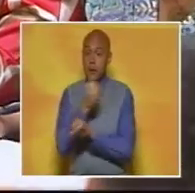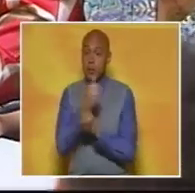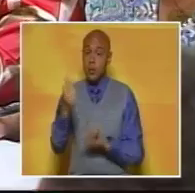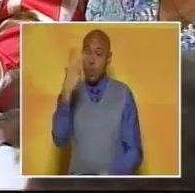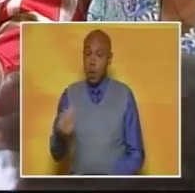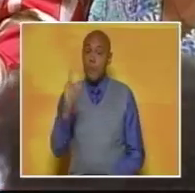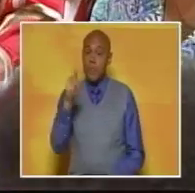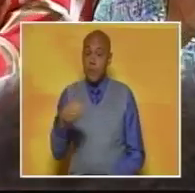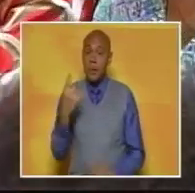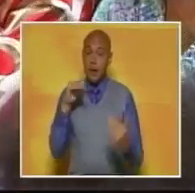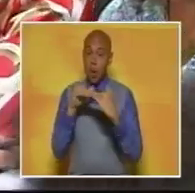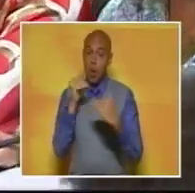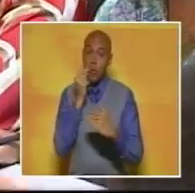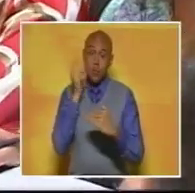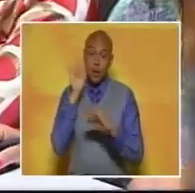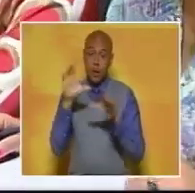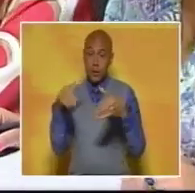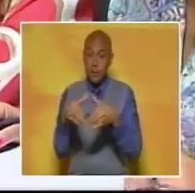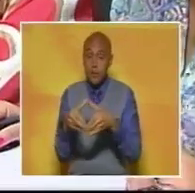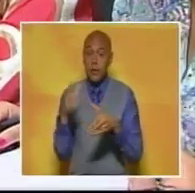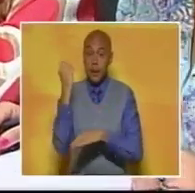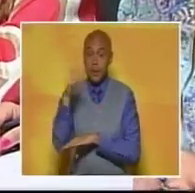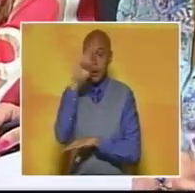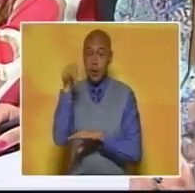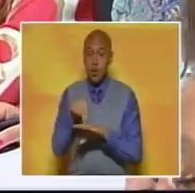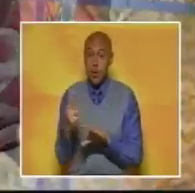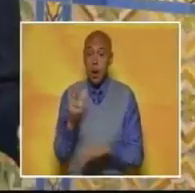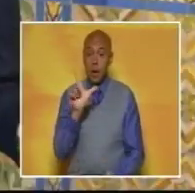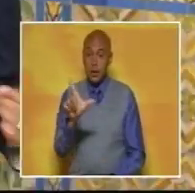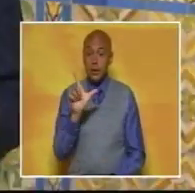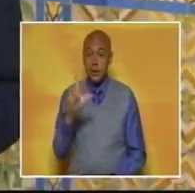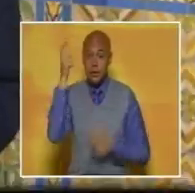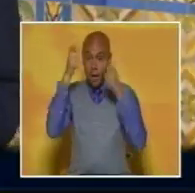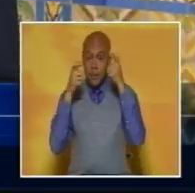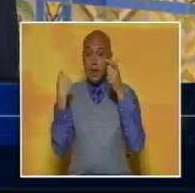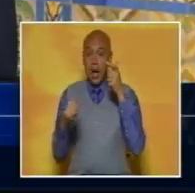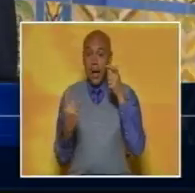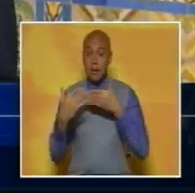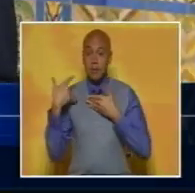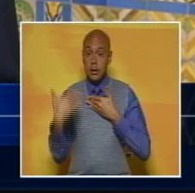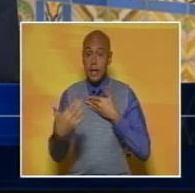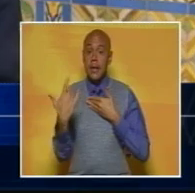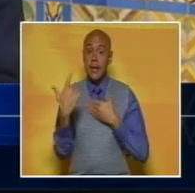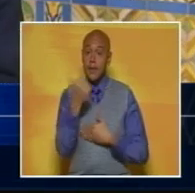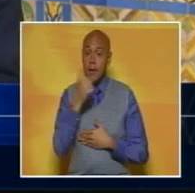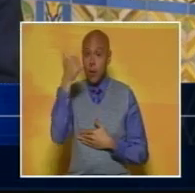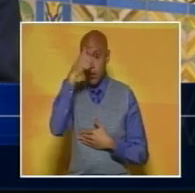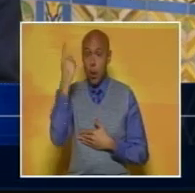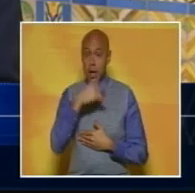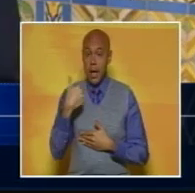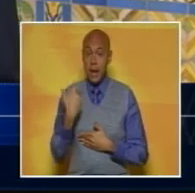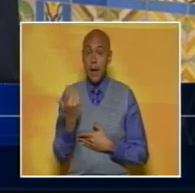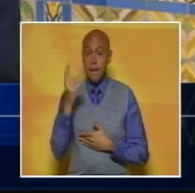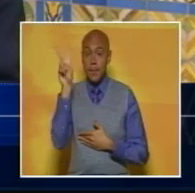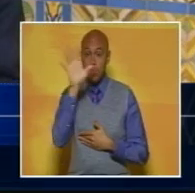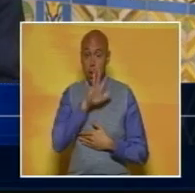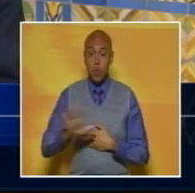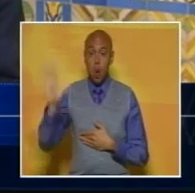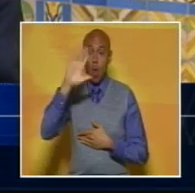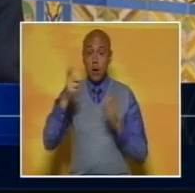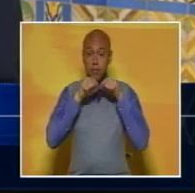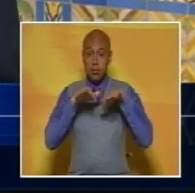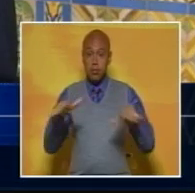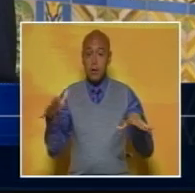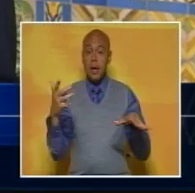de Equidad e Igualdad de Género de la Asamblea Nacional Constituyente llevará a cabo a partir de este próximo fin de semana un despliegue en todo el país para la difusión